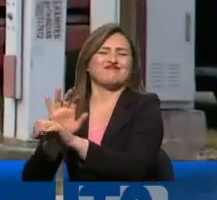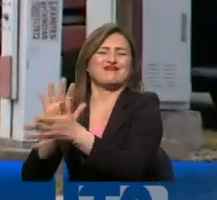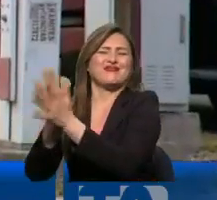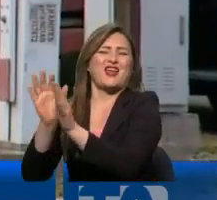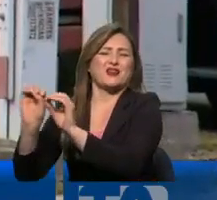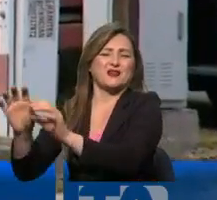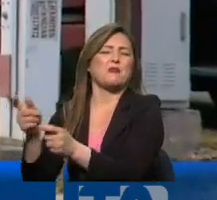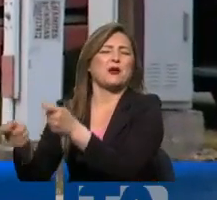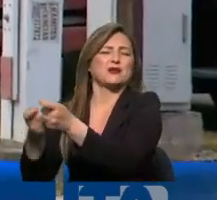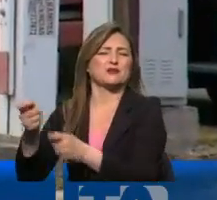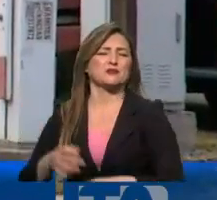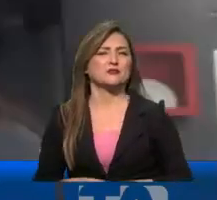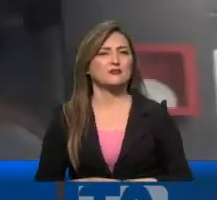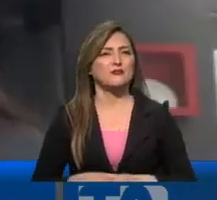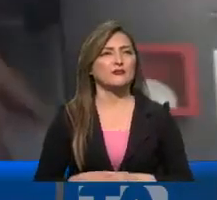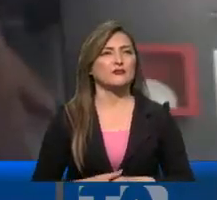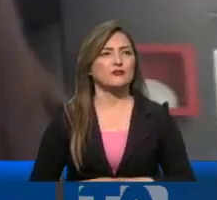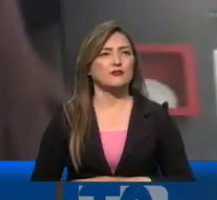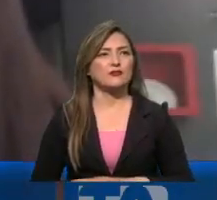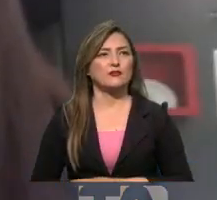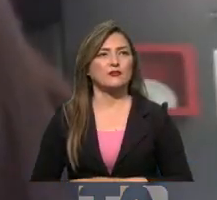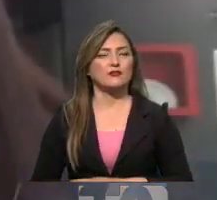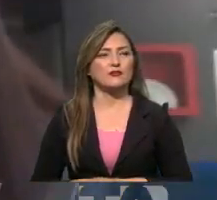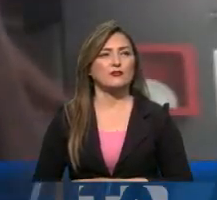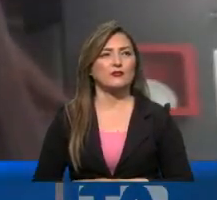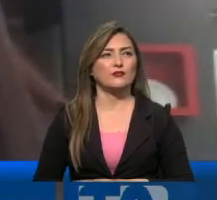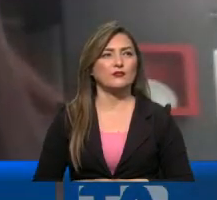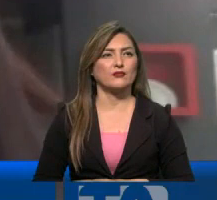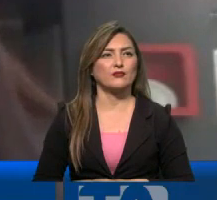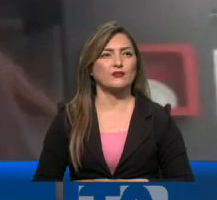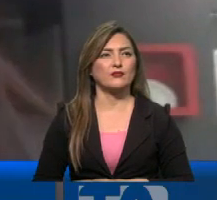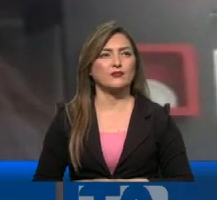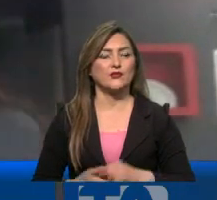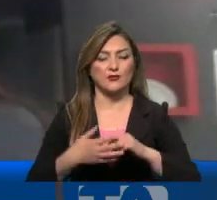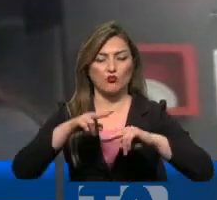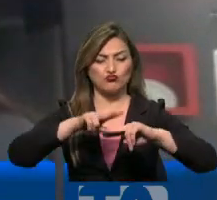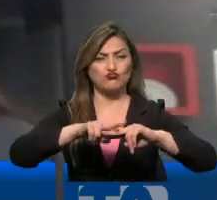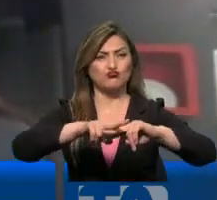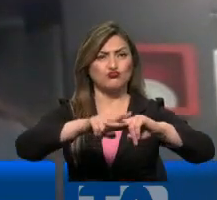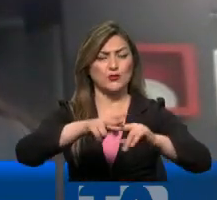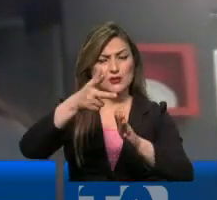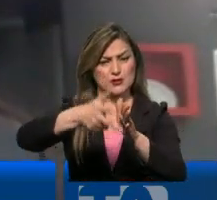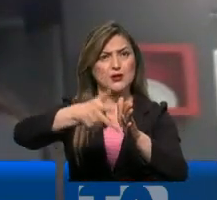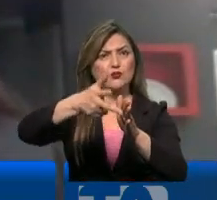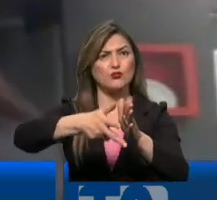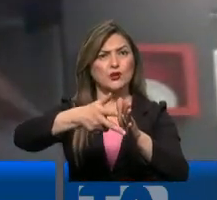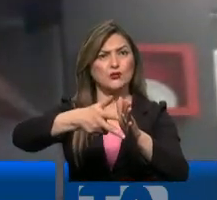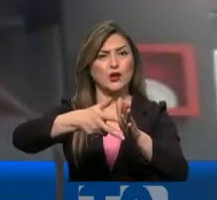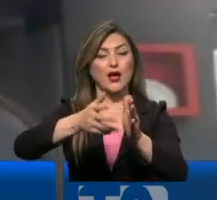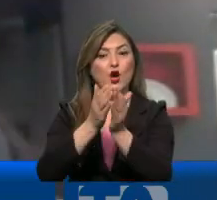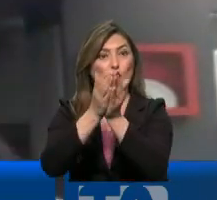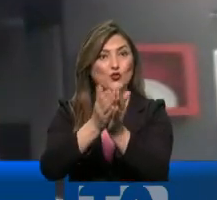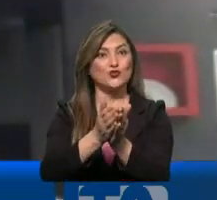La liquidadora a cargo lo confirma. Vamos a dejar a un lado todo lo que es el tendido de vía férrea, locomotoras, el tren